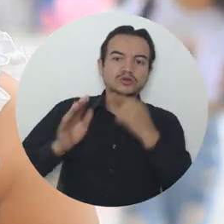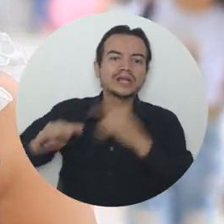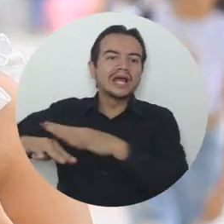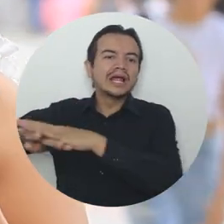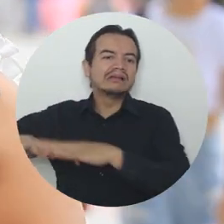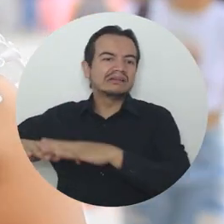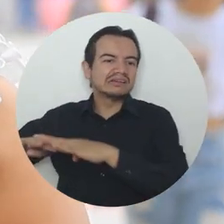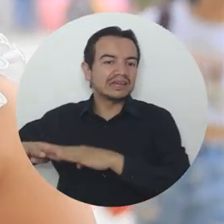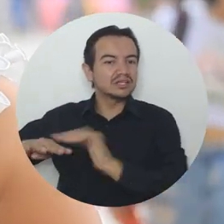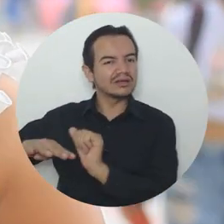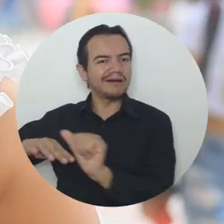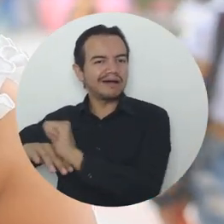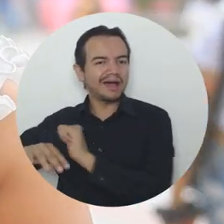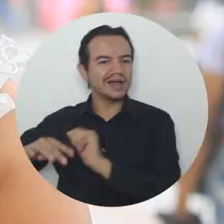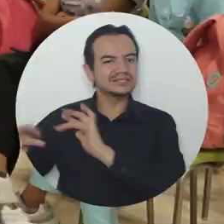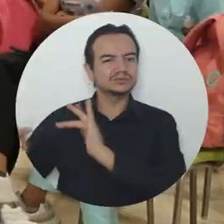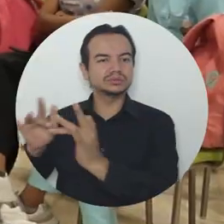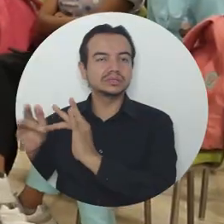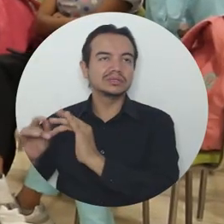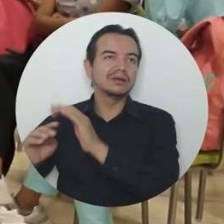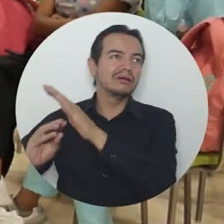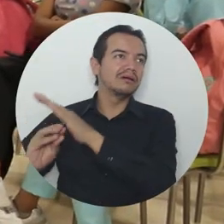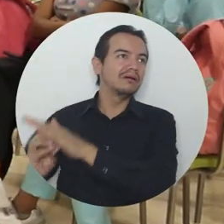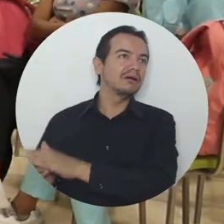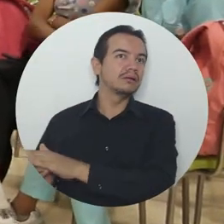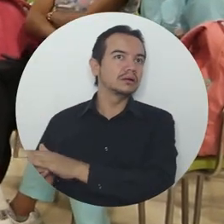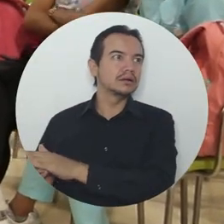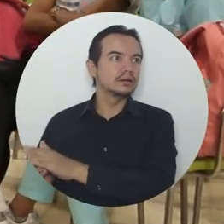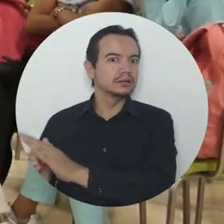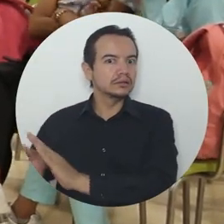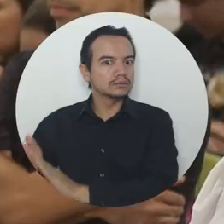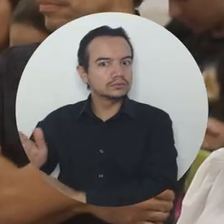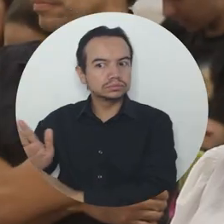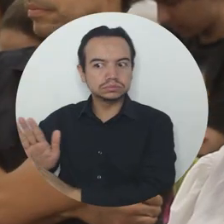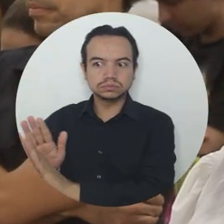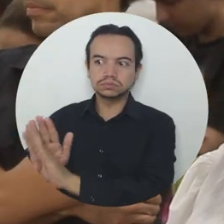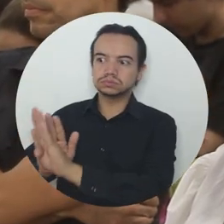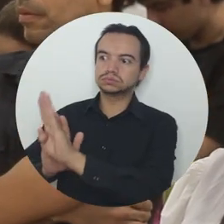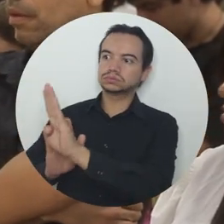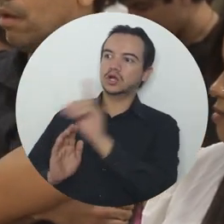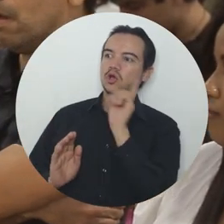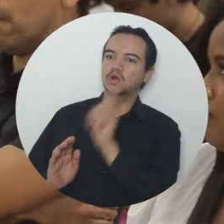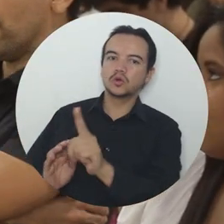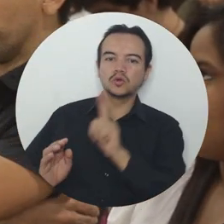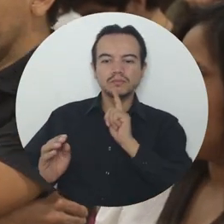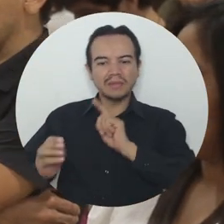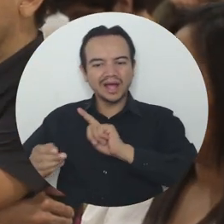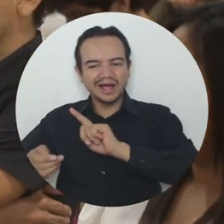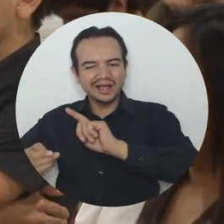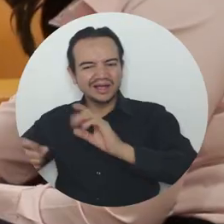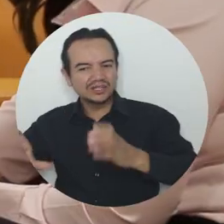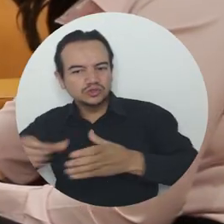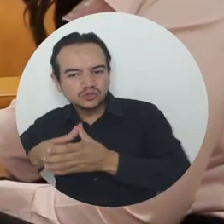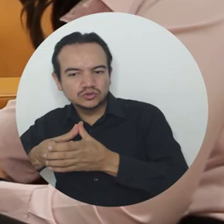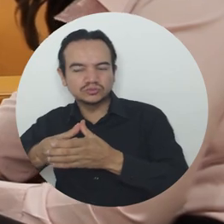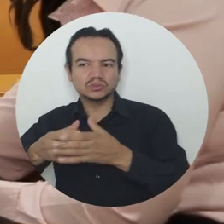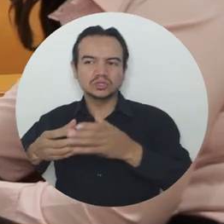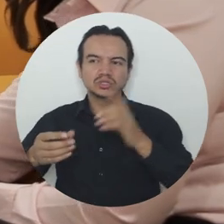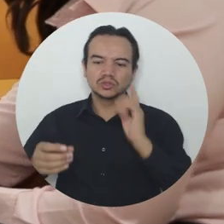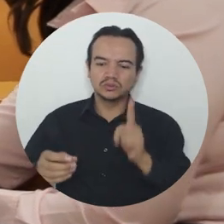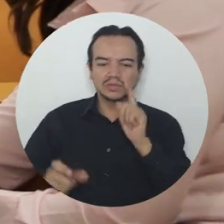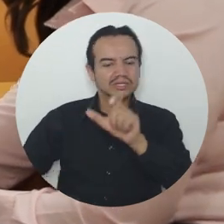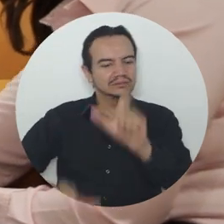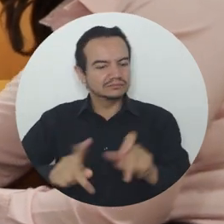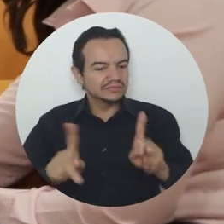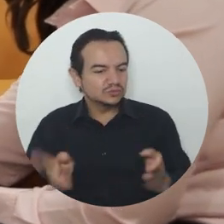que poco a poco ha cogido fuerza, ha tomado fuerza a través de las asociaciones, de las redes de apoyo entre estudiantes, docentes,